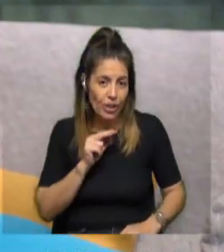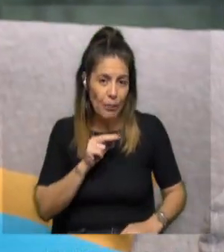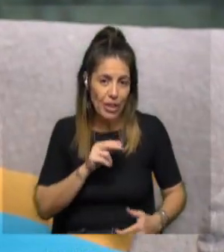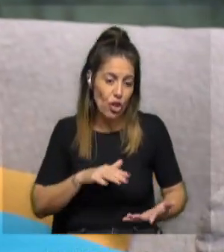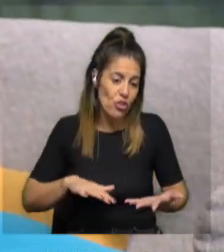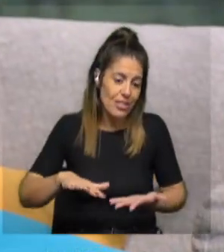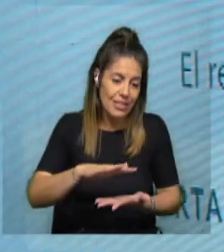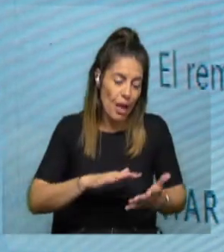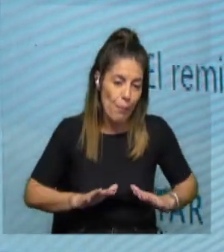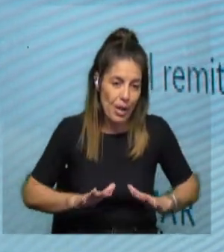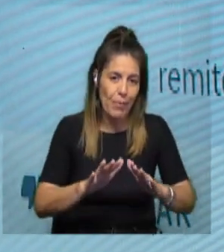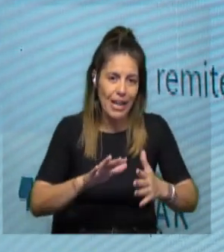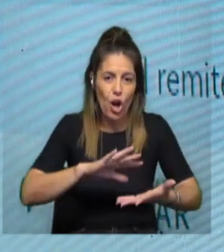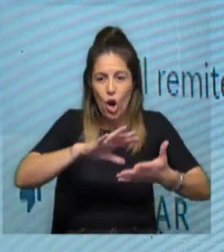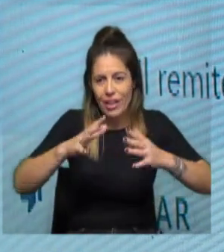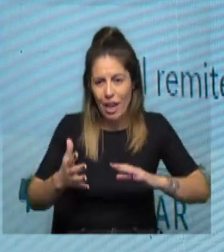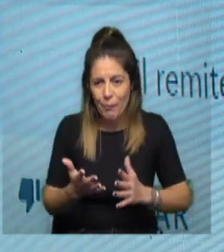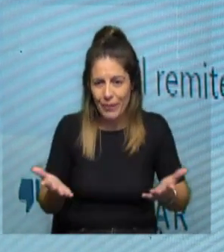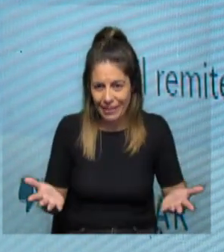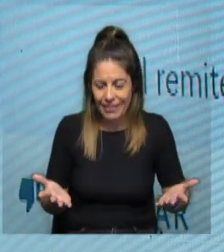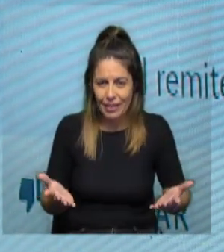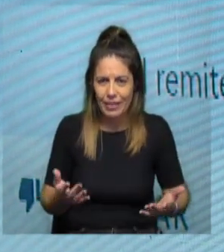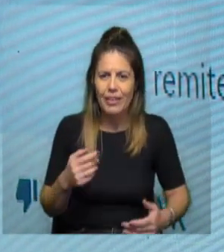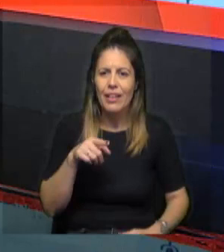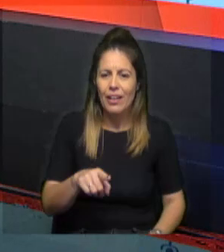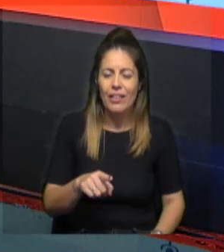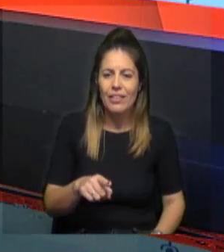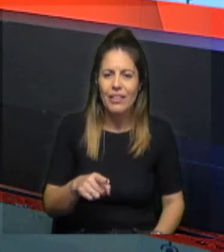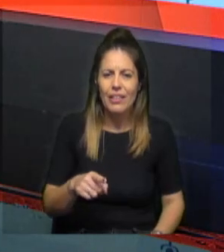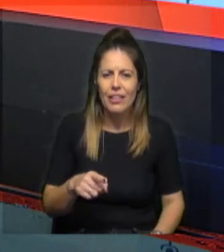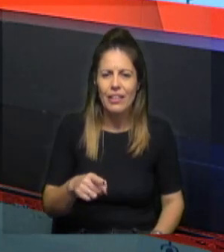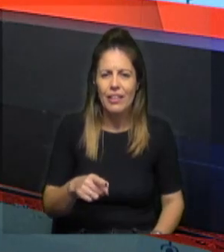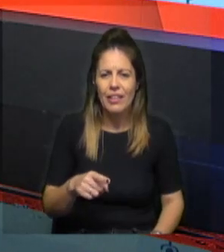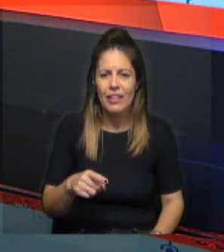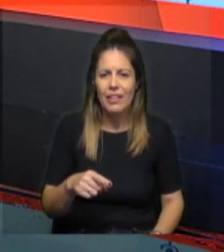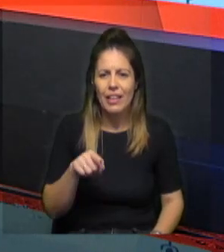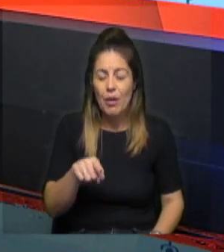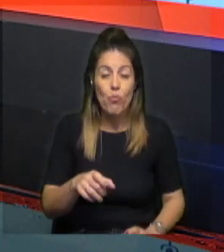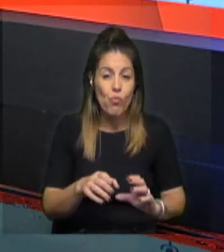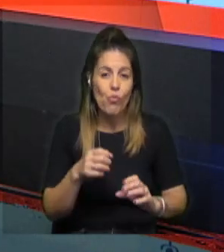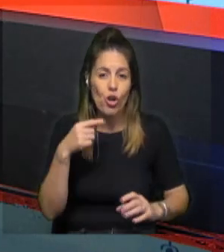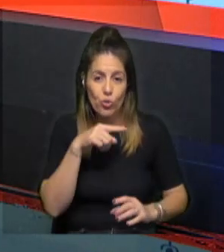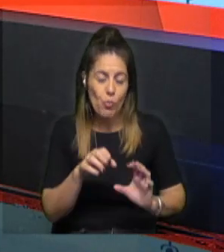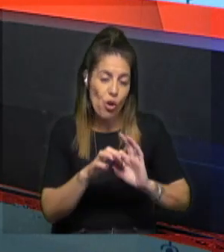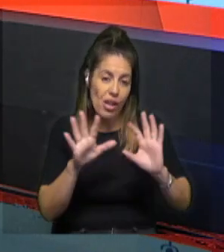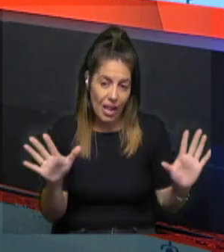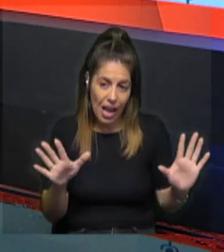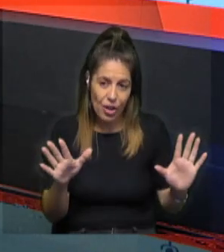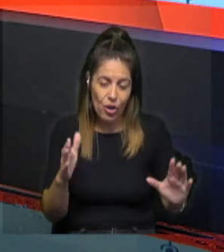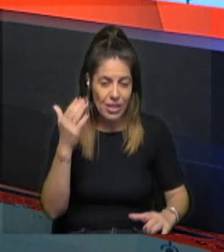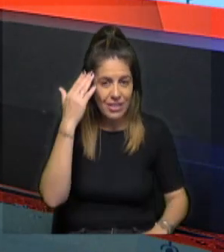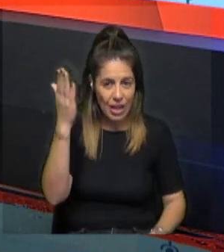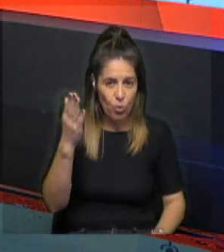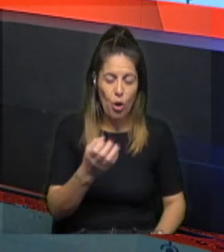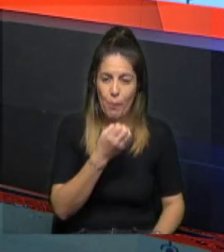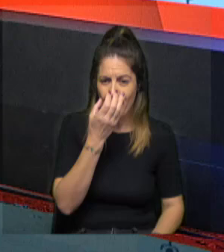ambiente. Igual para darte una de cal y una de arena. Ah, hola, el ruso es muy claro. Saludos para la ídola de Flor Infante. Y